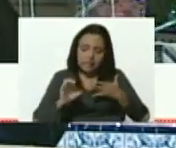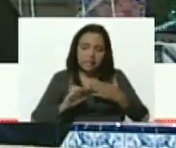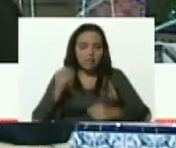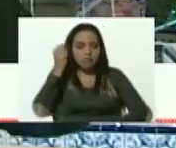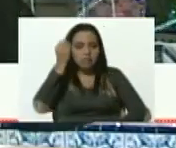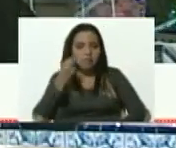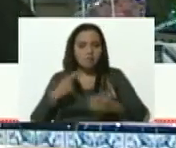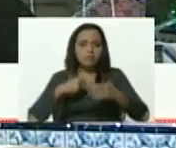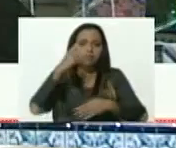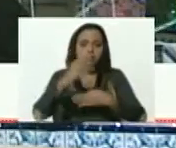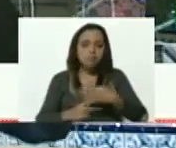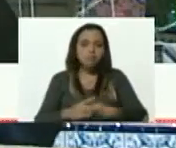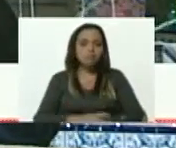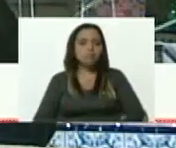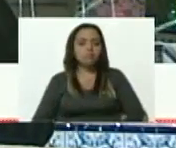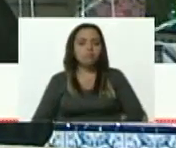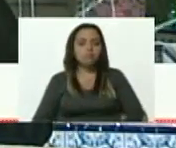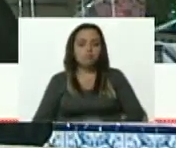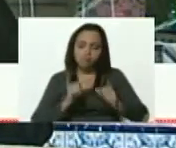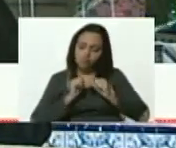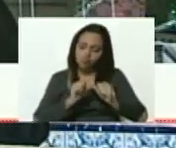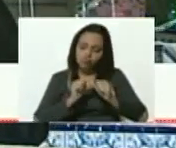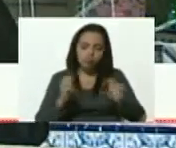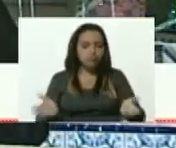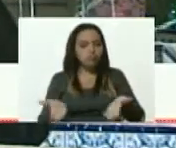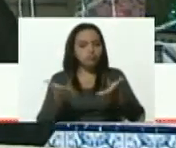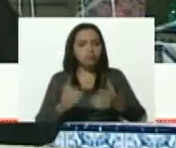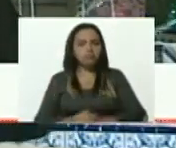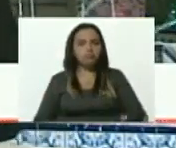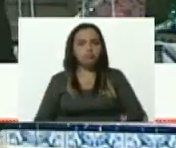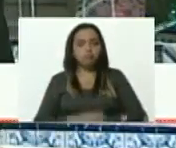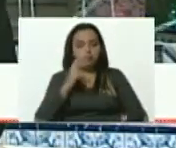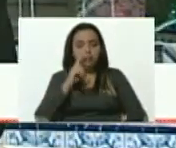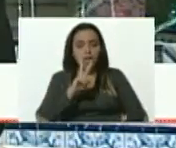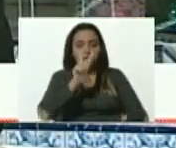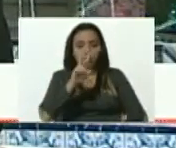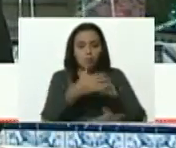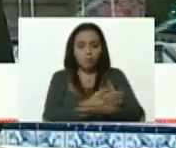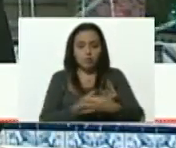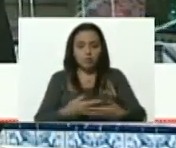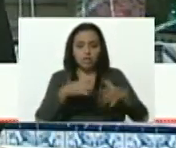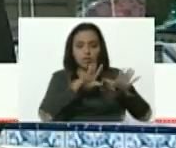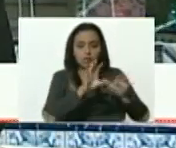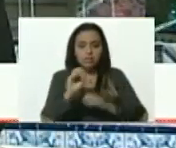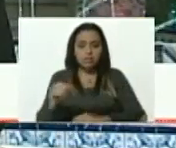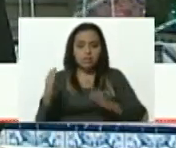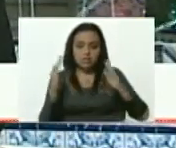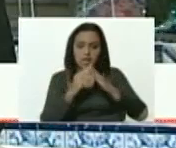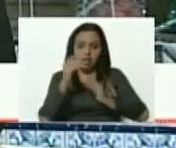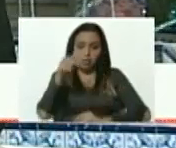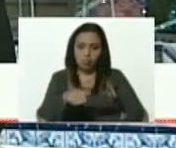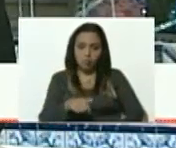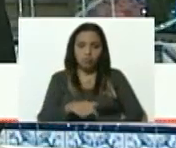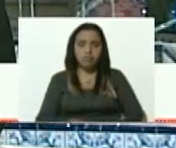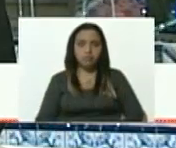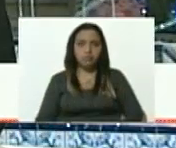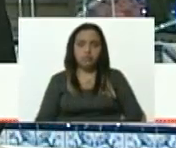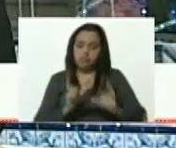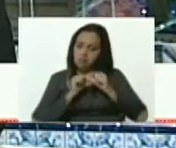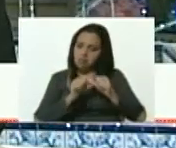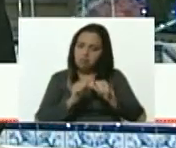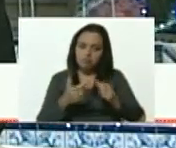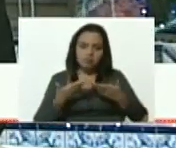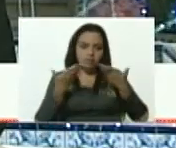plan, sacarlo adelante. Fíjense ustedes, 2.900.000 viviendas hoy, y vamos a seguir